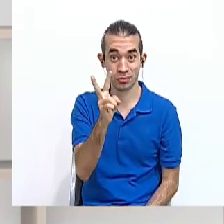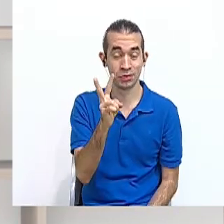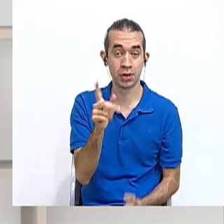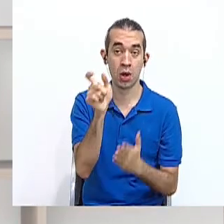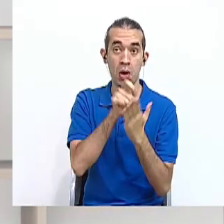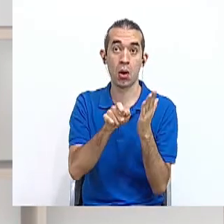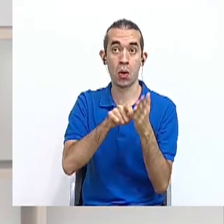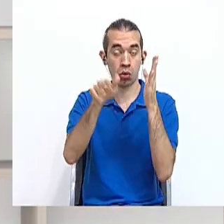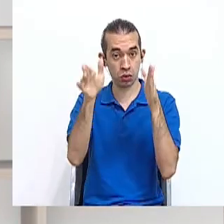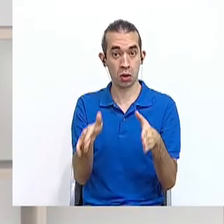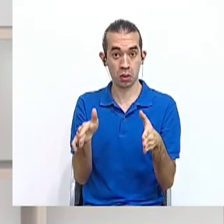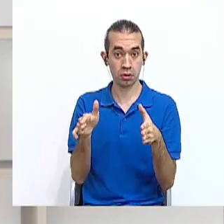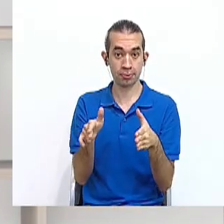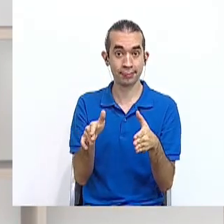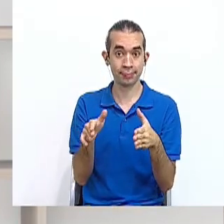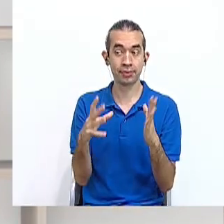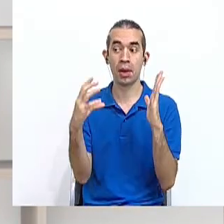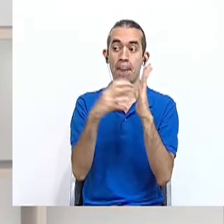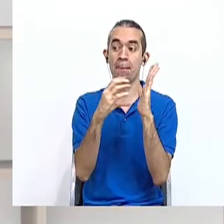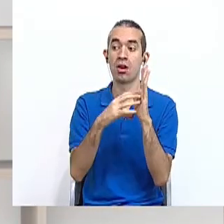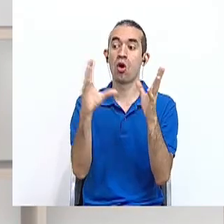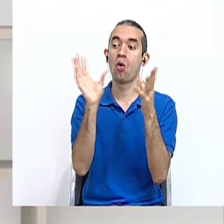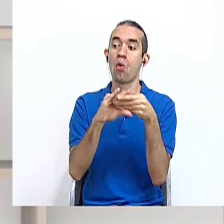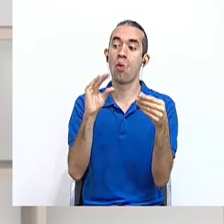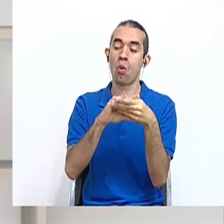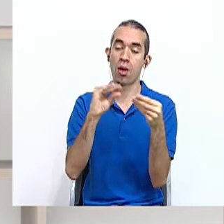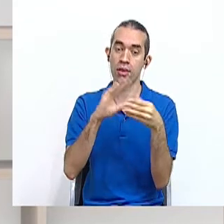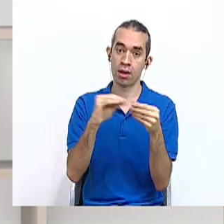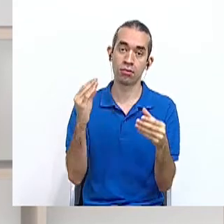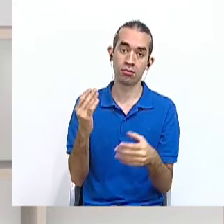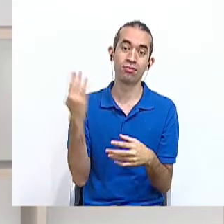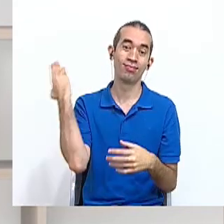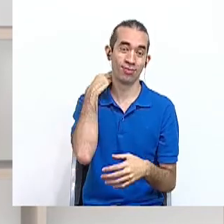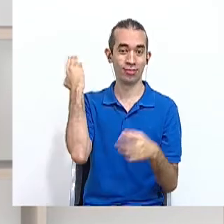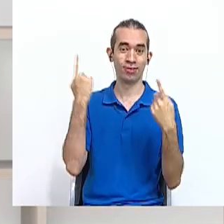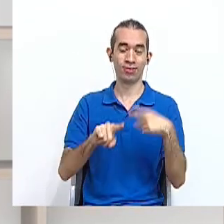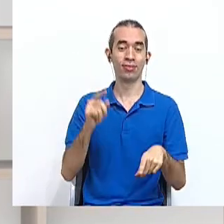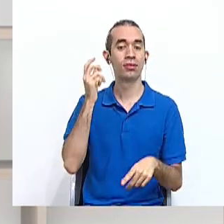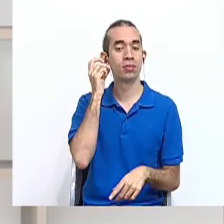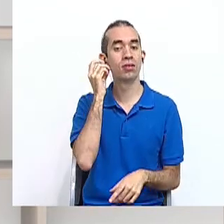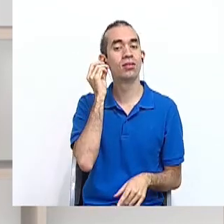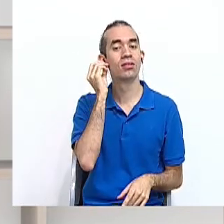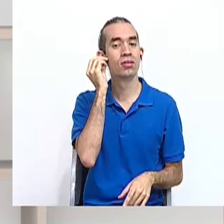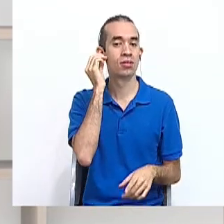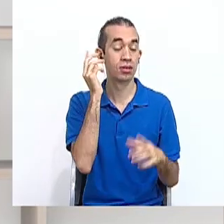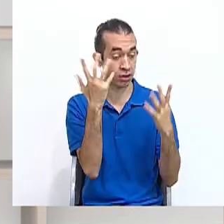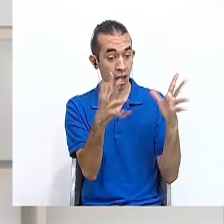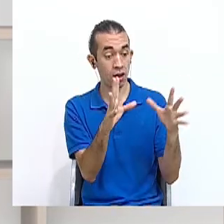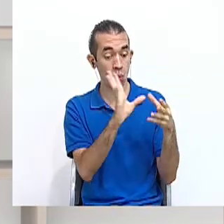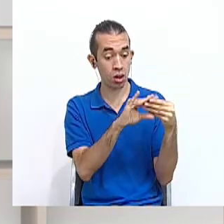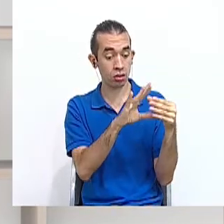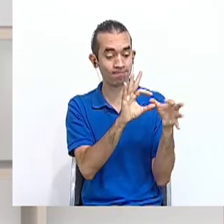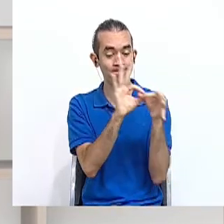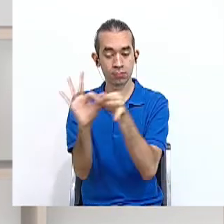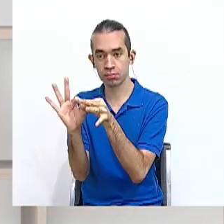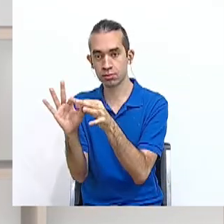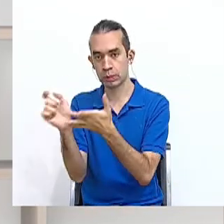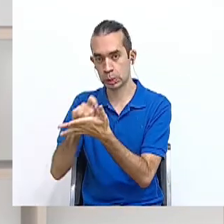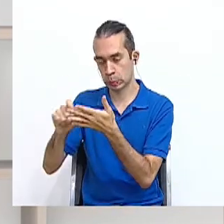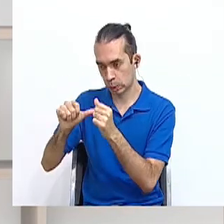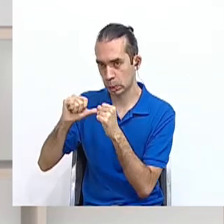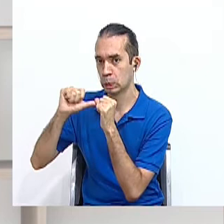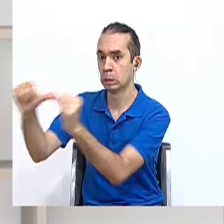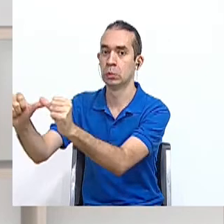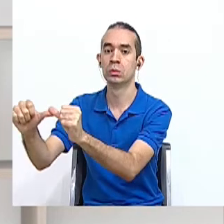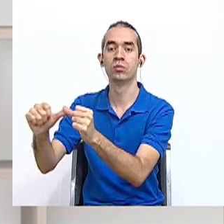autor, el autor de este párrafo, nos cuenta una anécdota, pero la relaciona con el texto que va a escribir a continuación. ¿Está